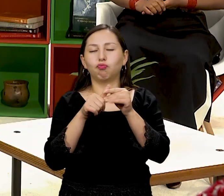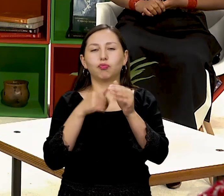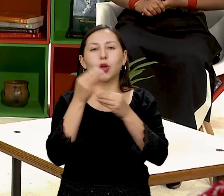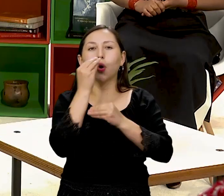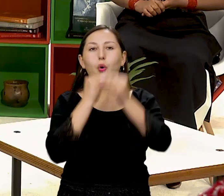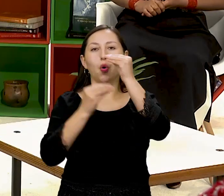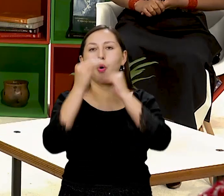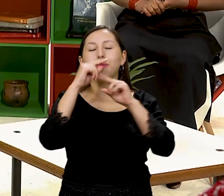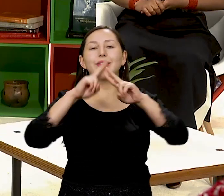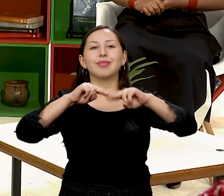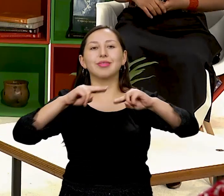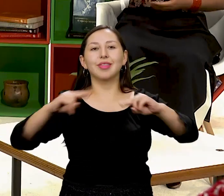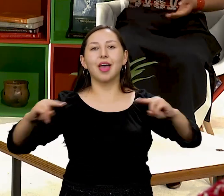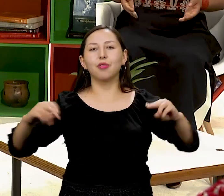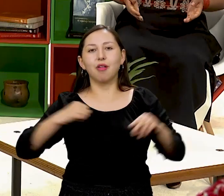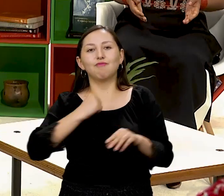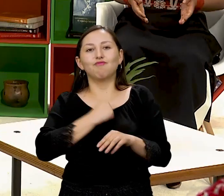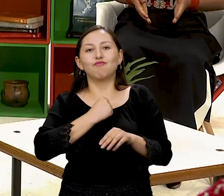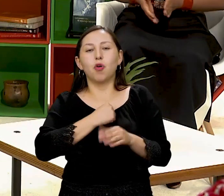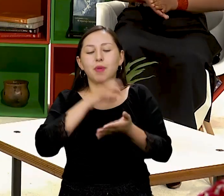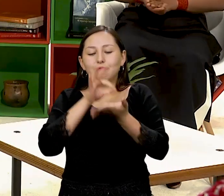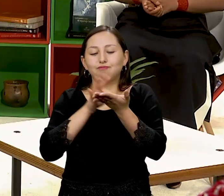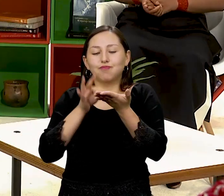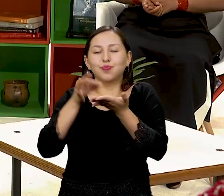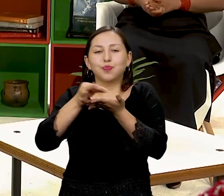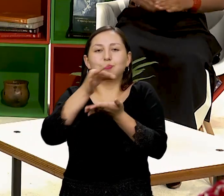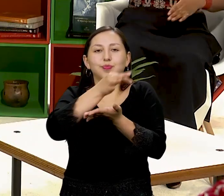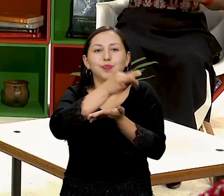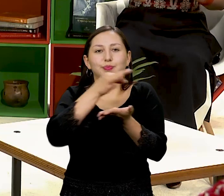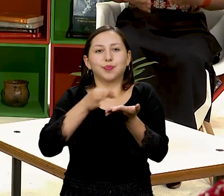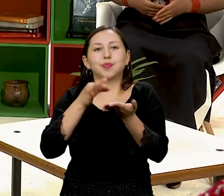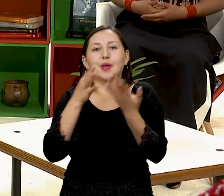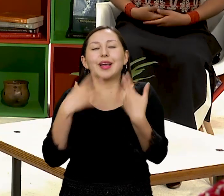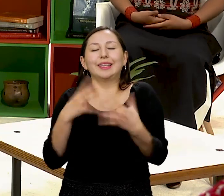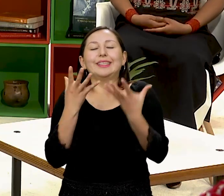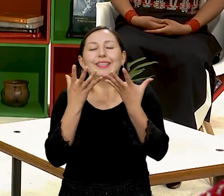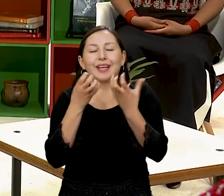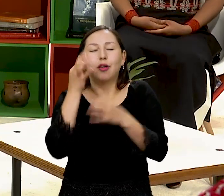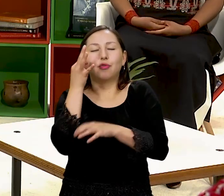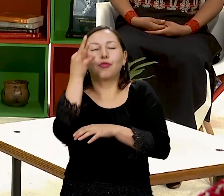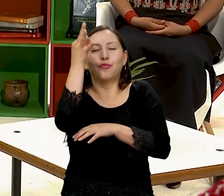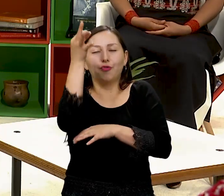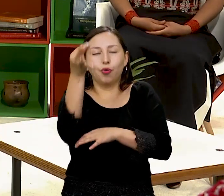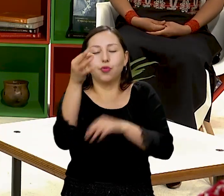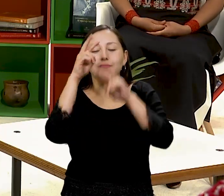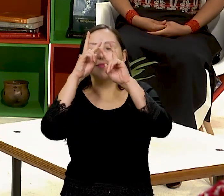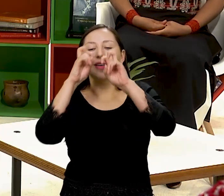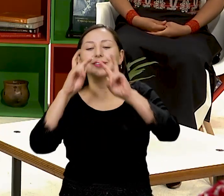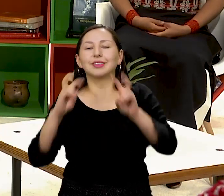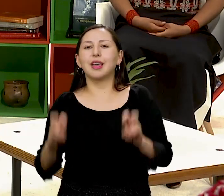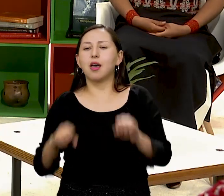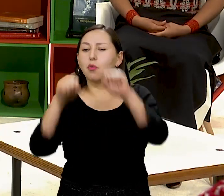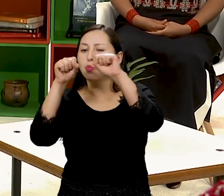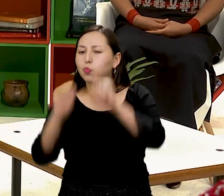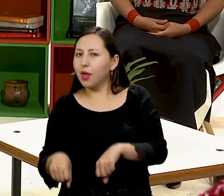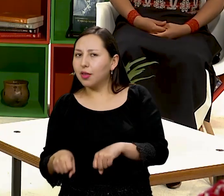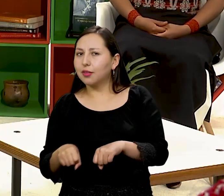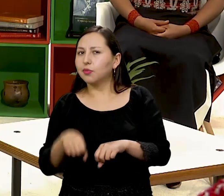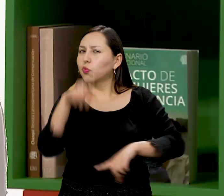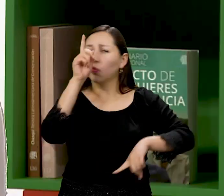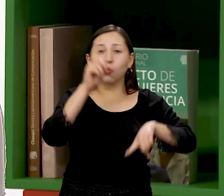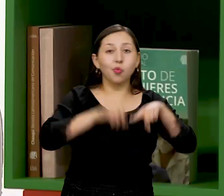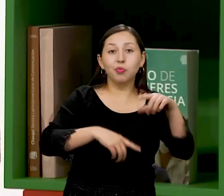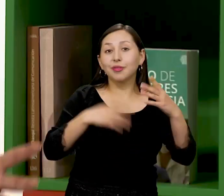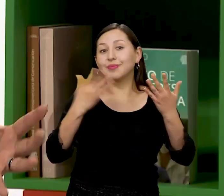que tiene que ver con vainas. Entonces, eso es lo que tenemos como proyectado para futuro.